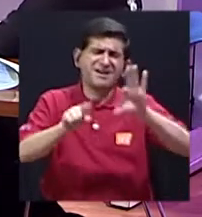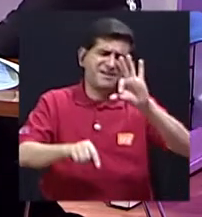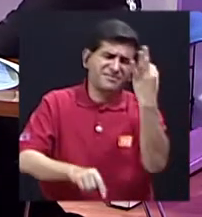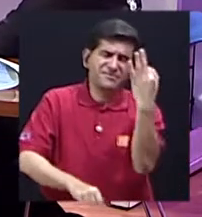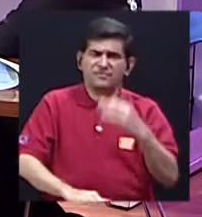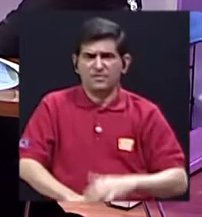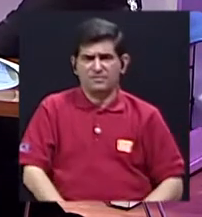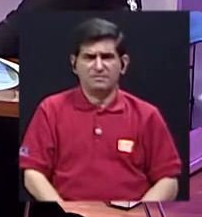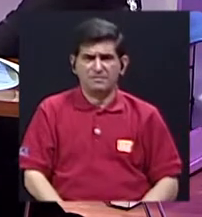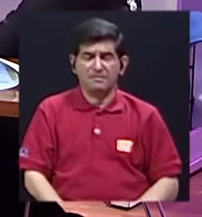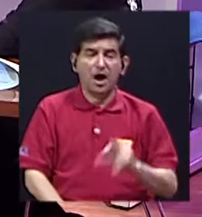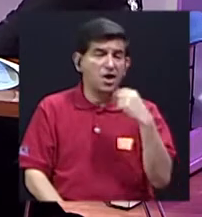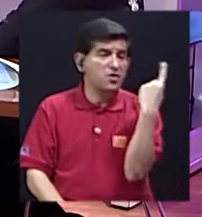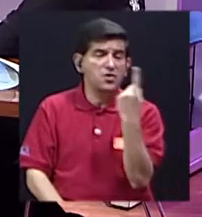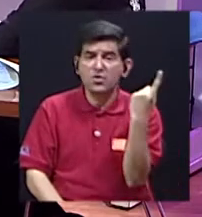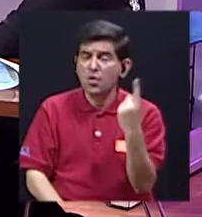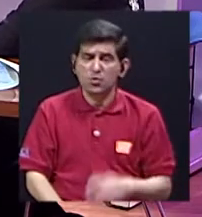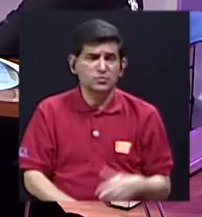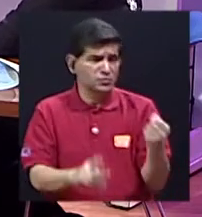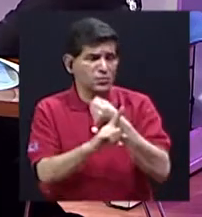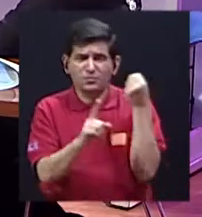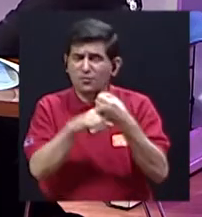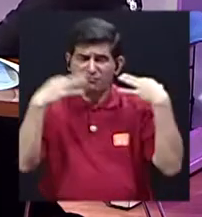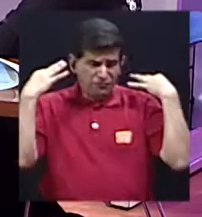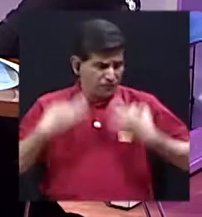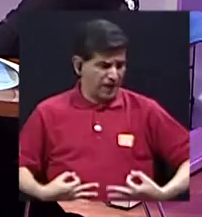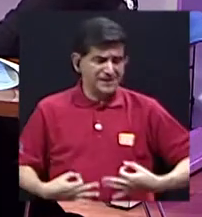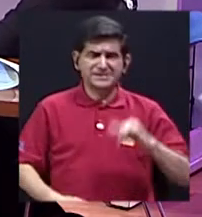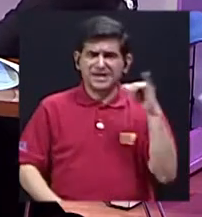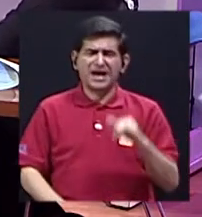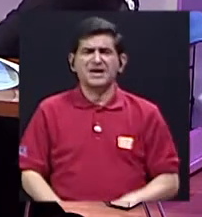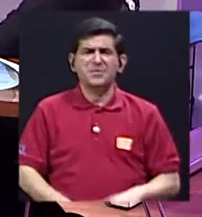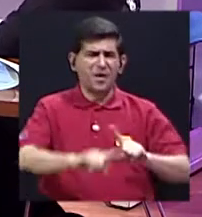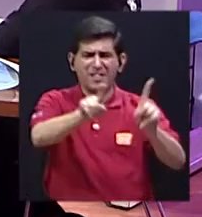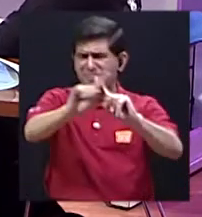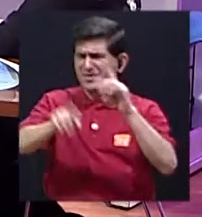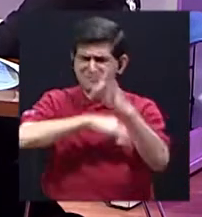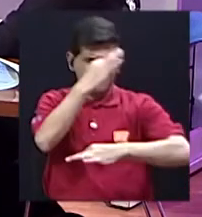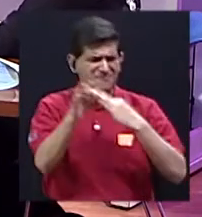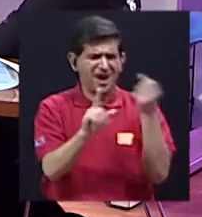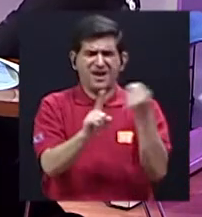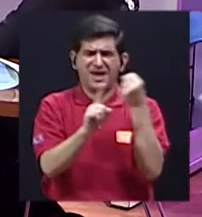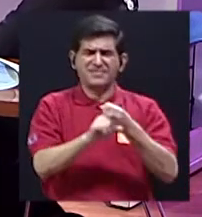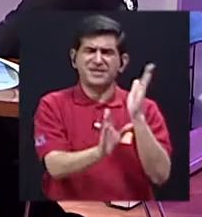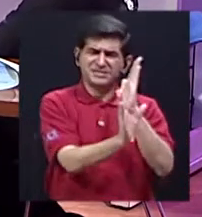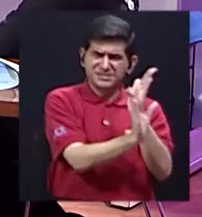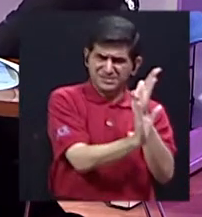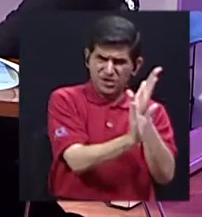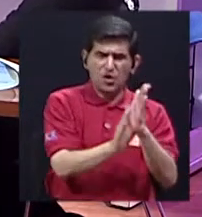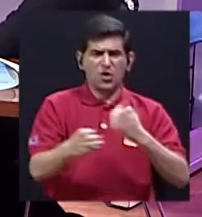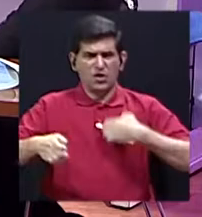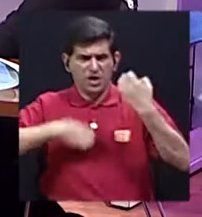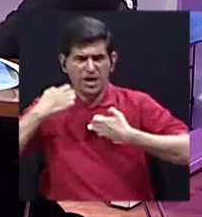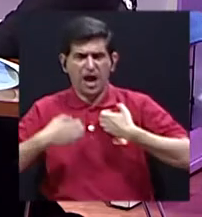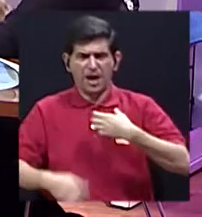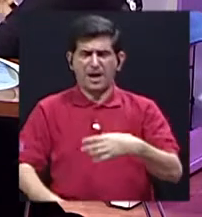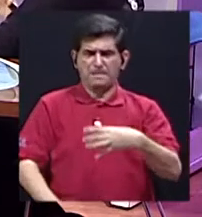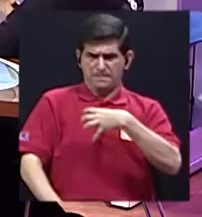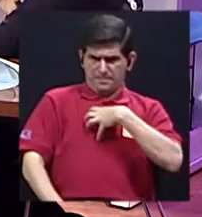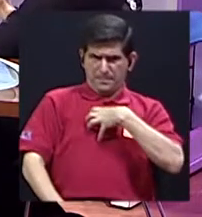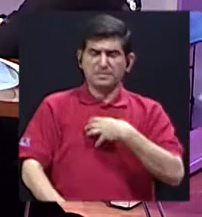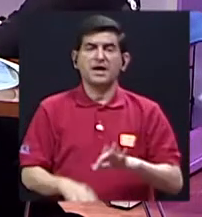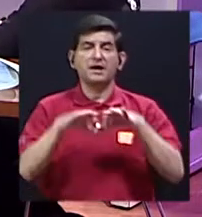distintas no sólo pasa por la violencia física también se extiende a otros tipos de violencia como la psicológica emocional patrimonial